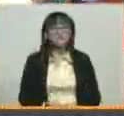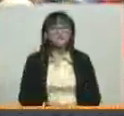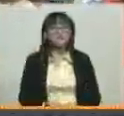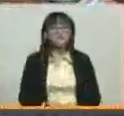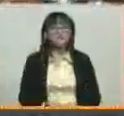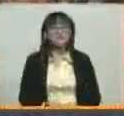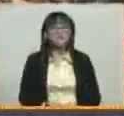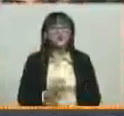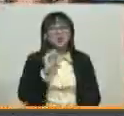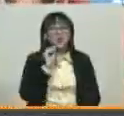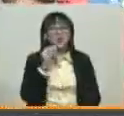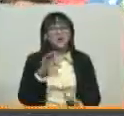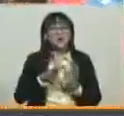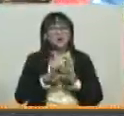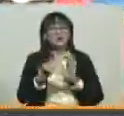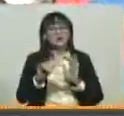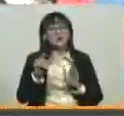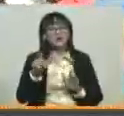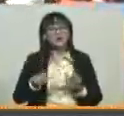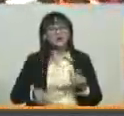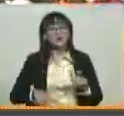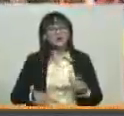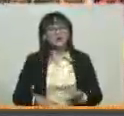Joven constituyente.